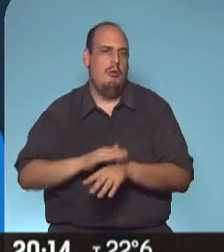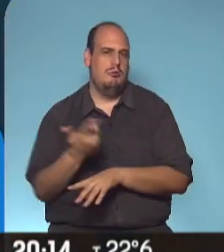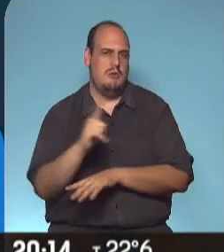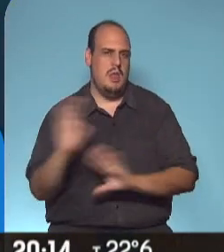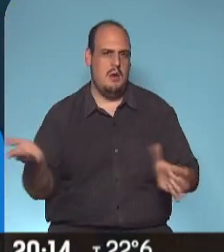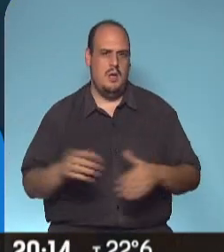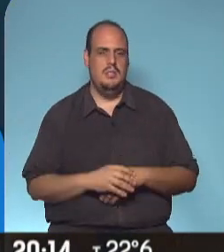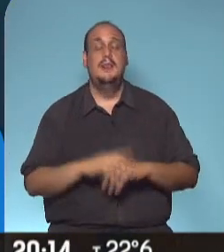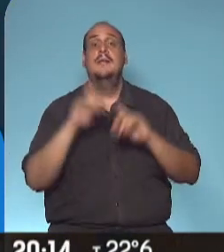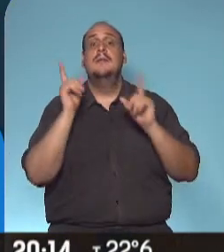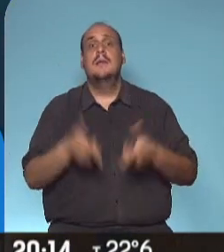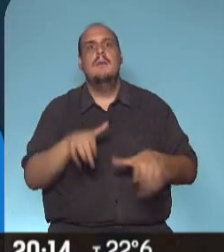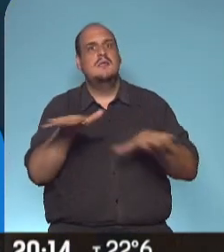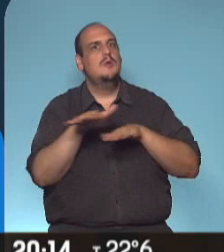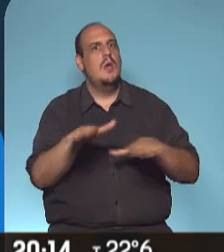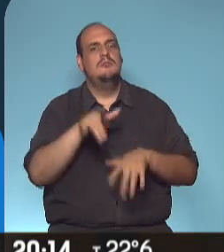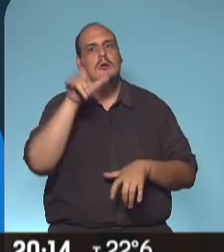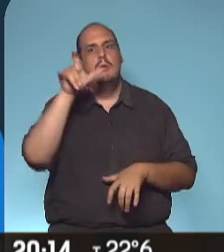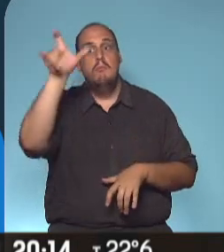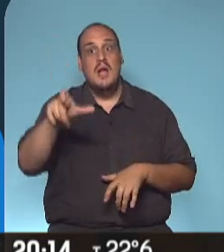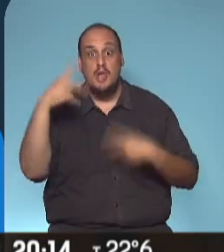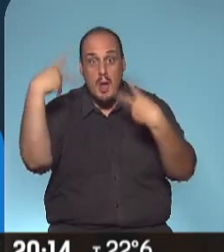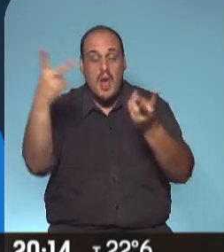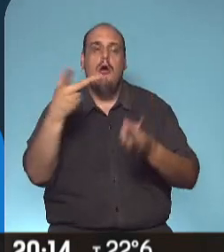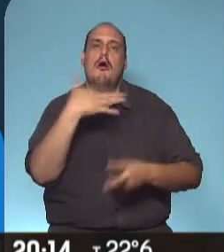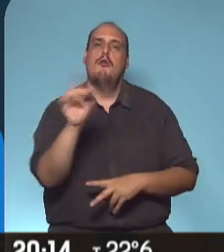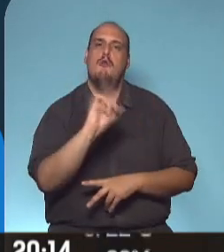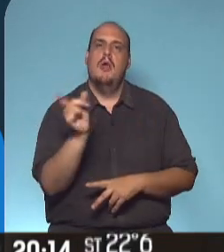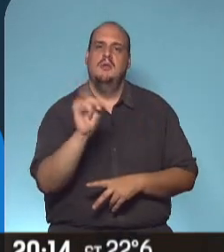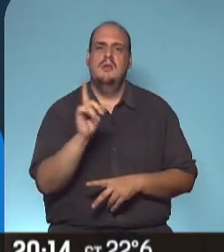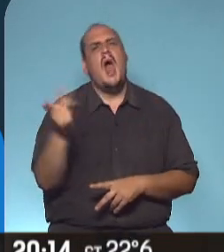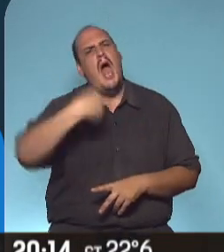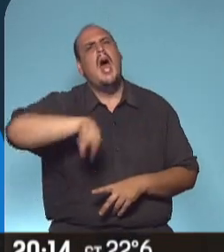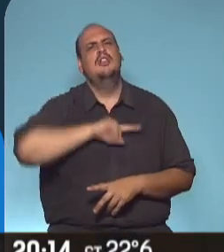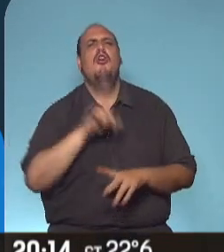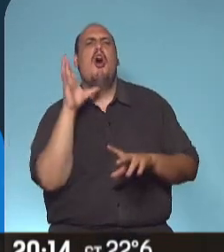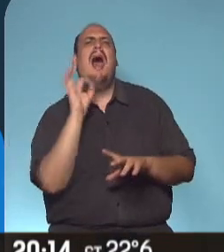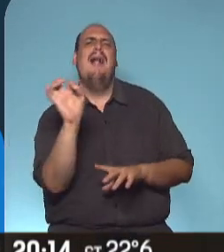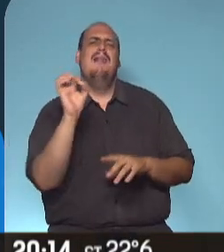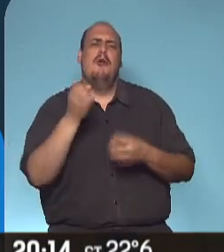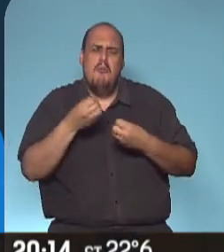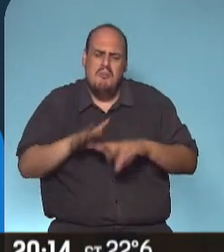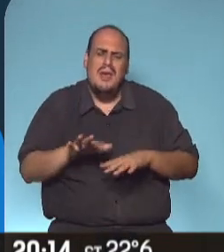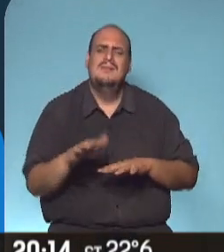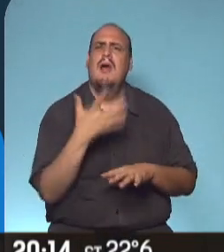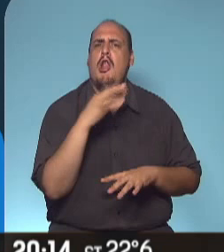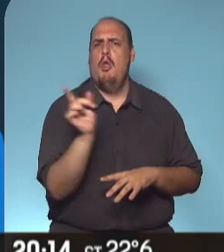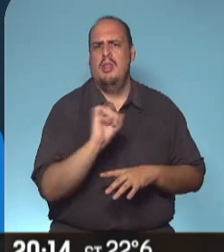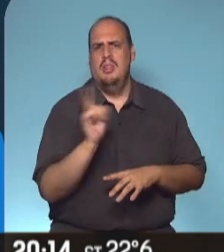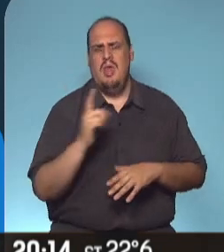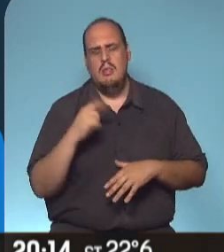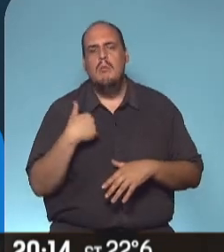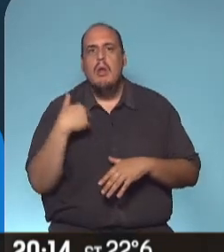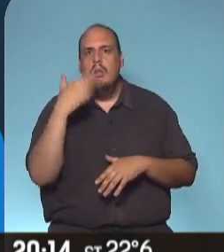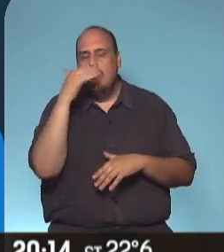situación de no comprender la gravedad de la situación no que a todos nos fue pasando de algún modo que fuimos dándonos cuenta como